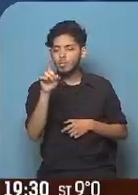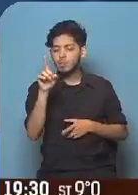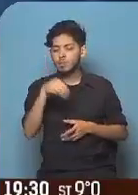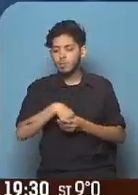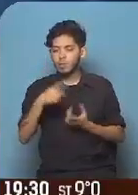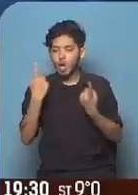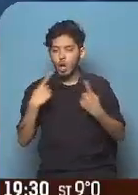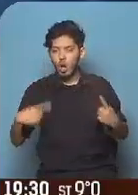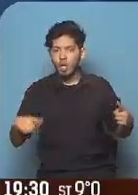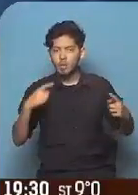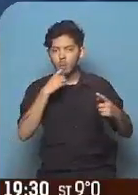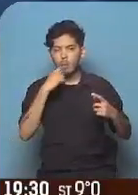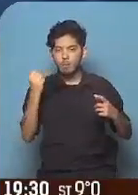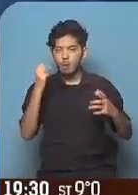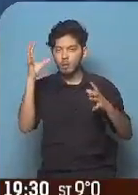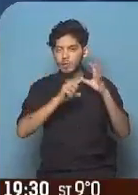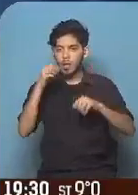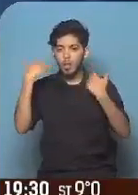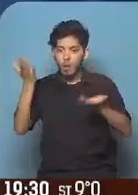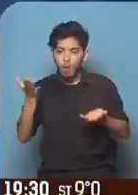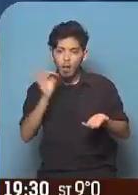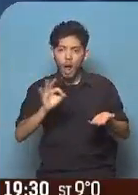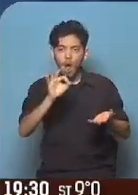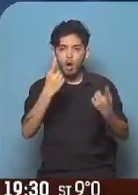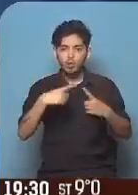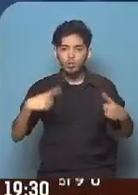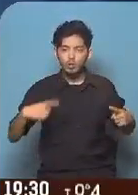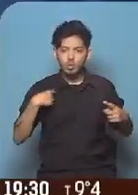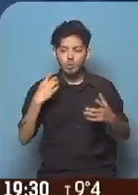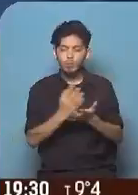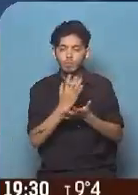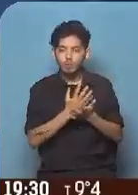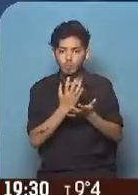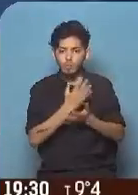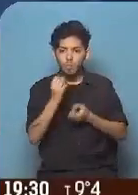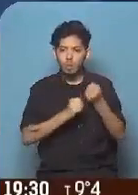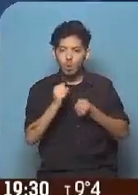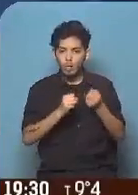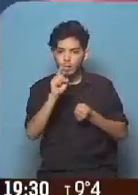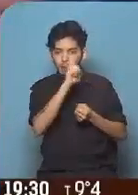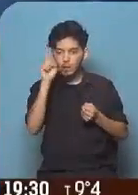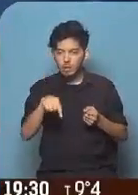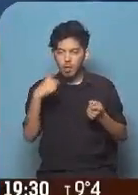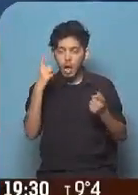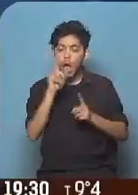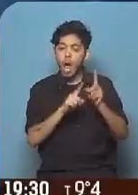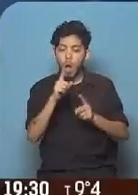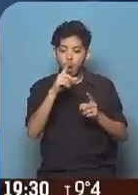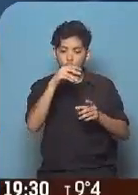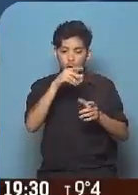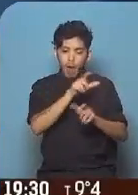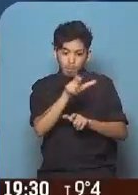artículos que son importados o aquellos artículos de producción o fabricación nacional que tiene algún